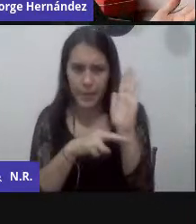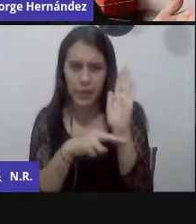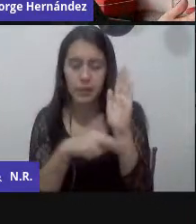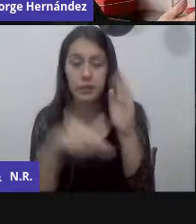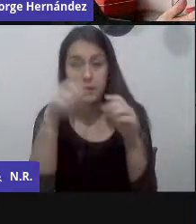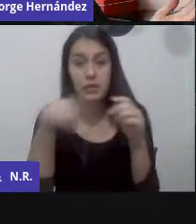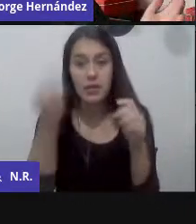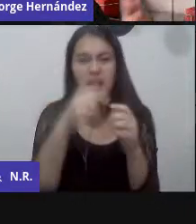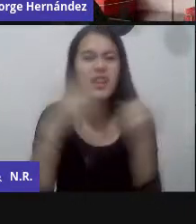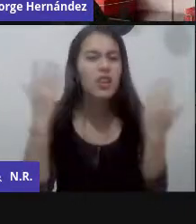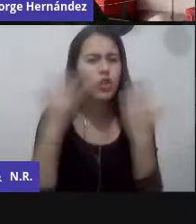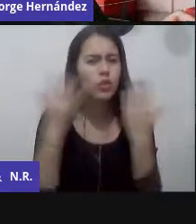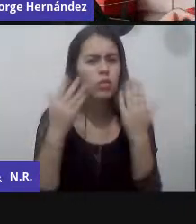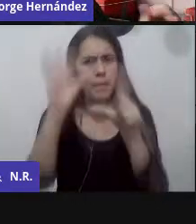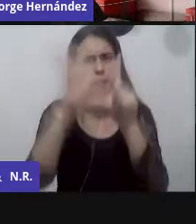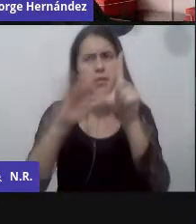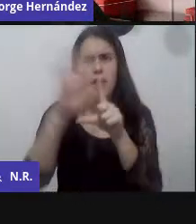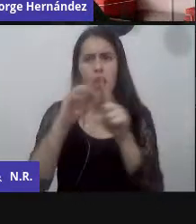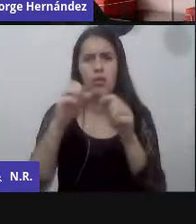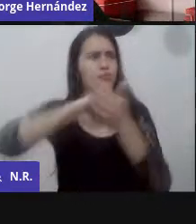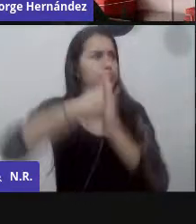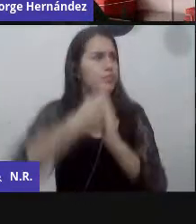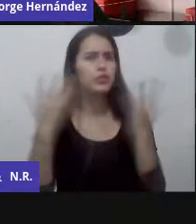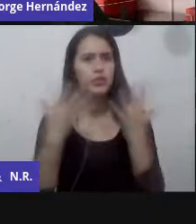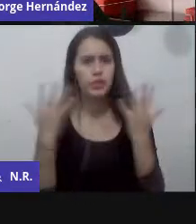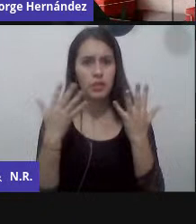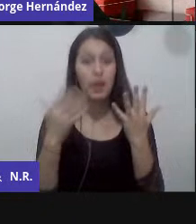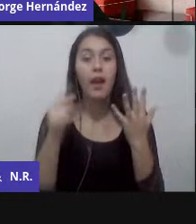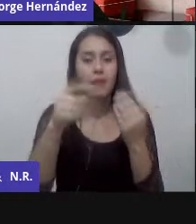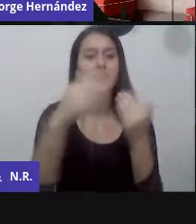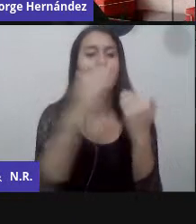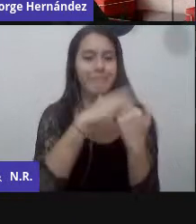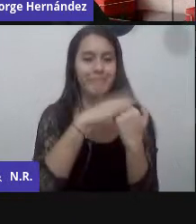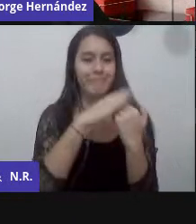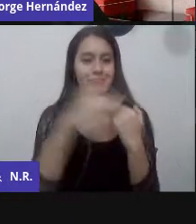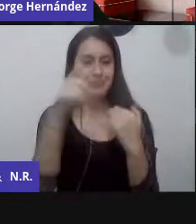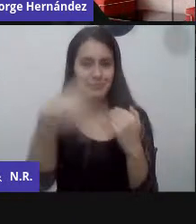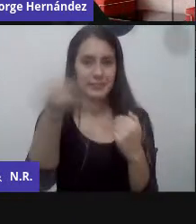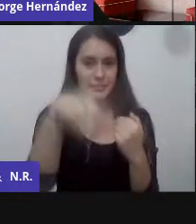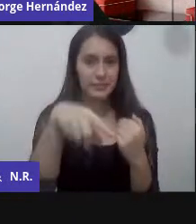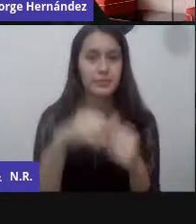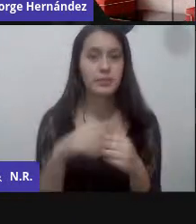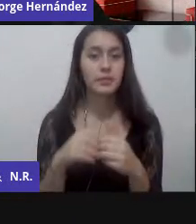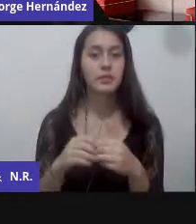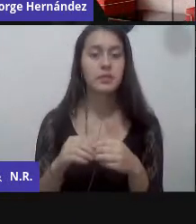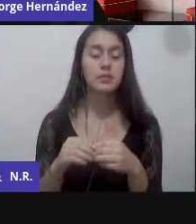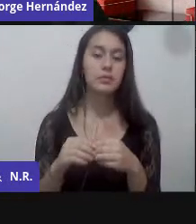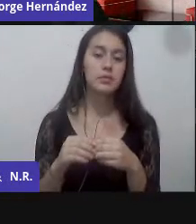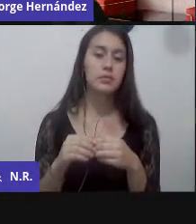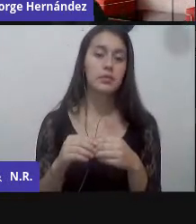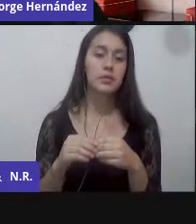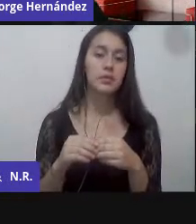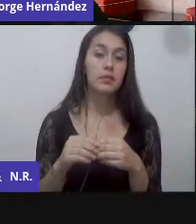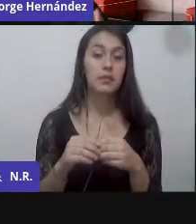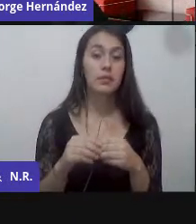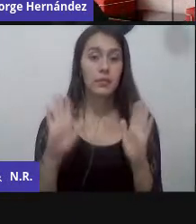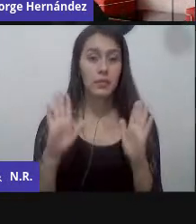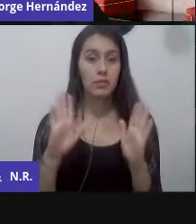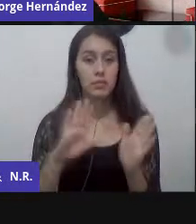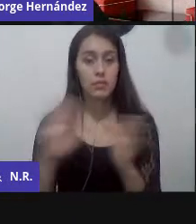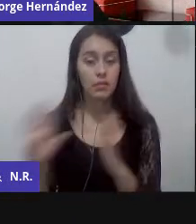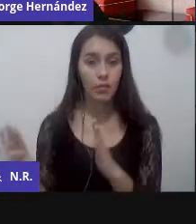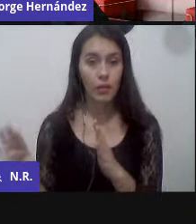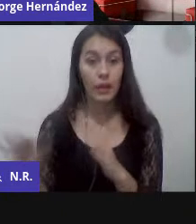va a estar el video alojado y cómo el programa como OBS o Streamlabs lo va a encontrar. Cuando ustedes quieren